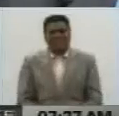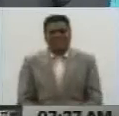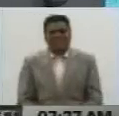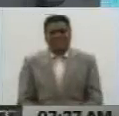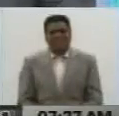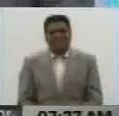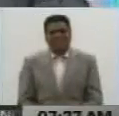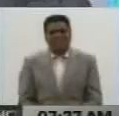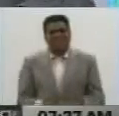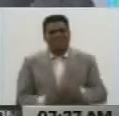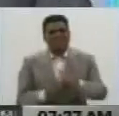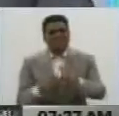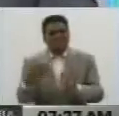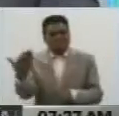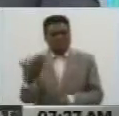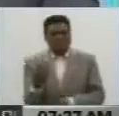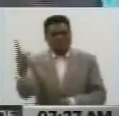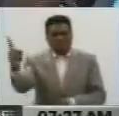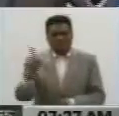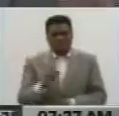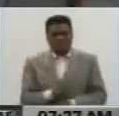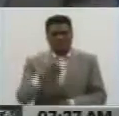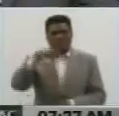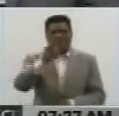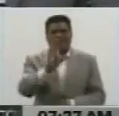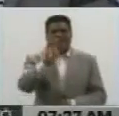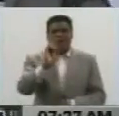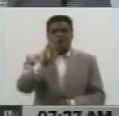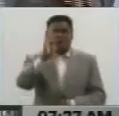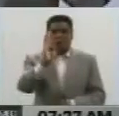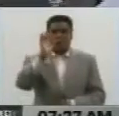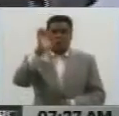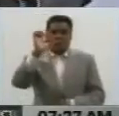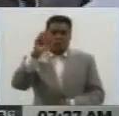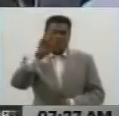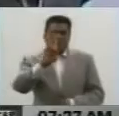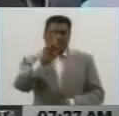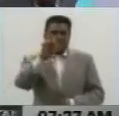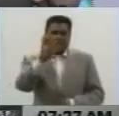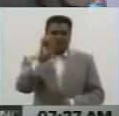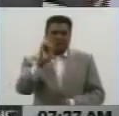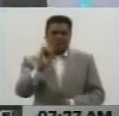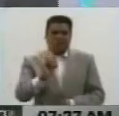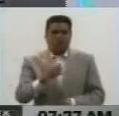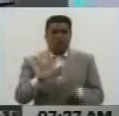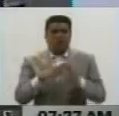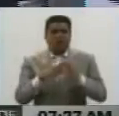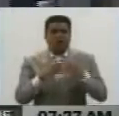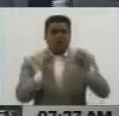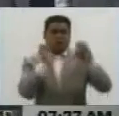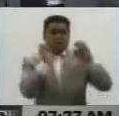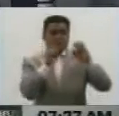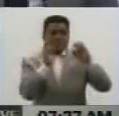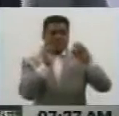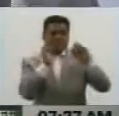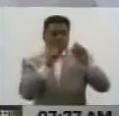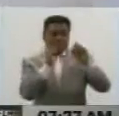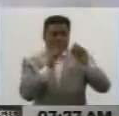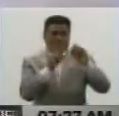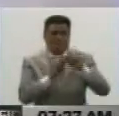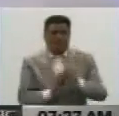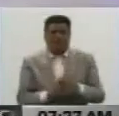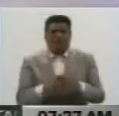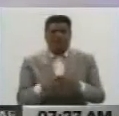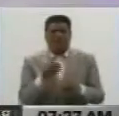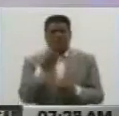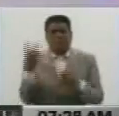vamos ahora a presentar a nuestra primera entrevista, Roberto Miramal, el ministro de Minas, todo lo que tiene que ver con el arco minero. Ministro, bienvenido. Bienvenido, ministro. Hay muchos